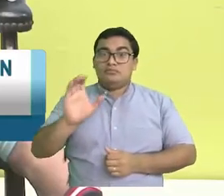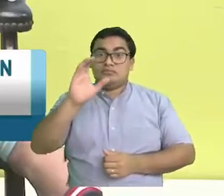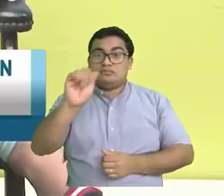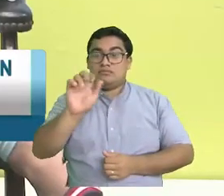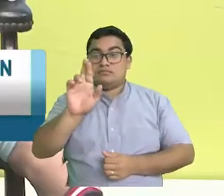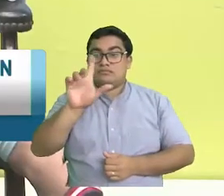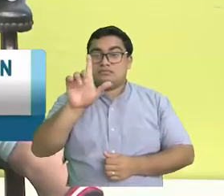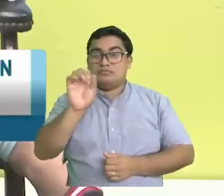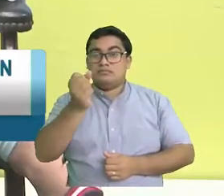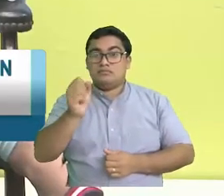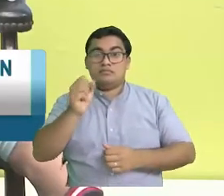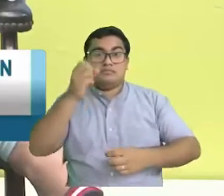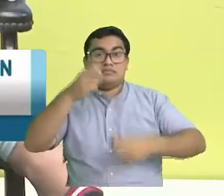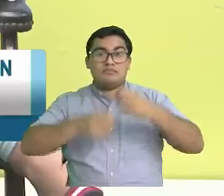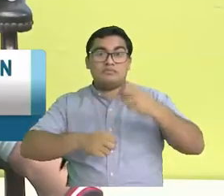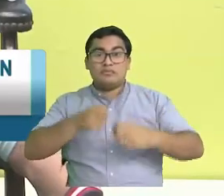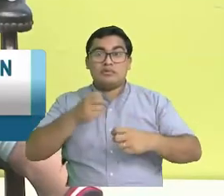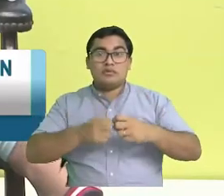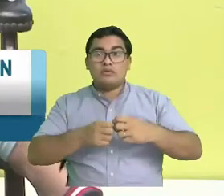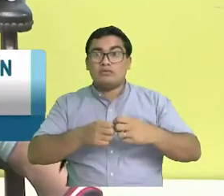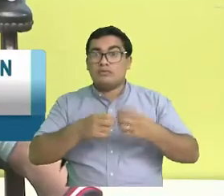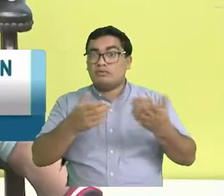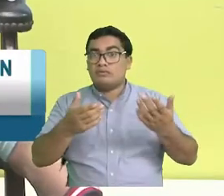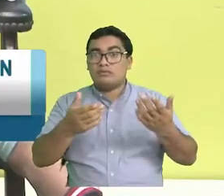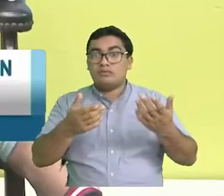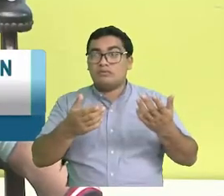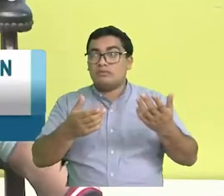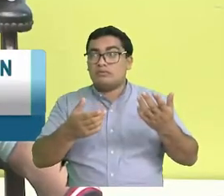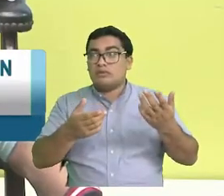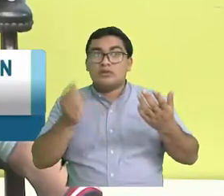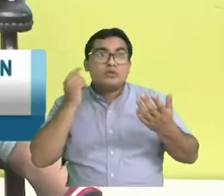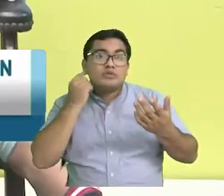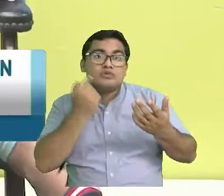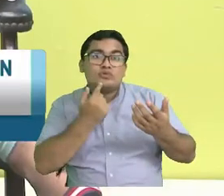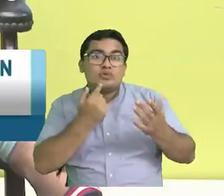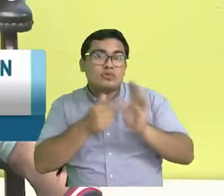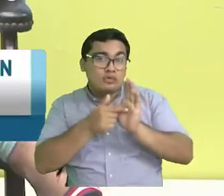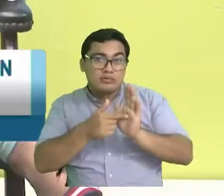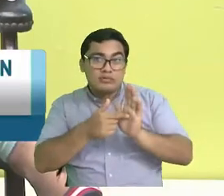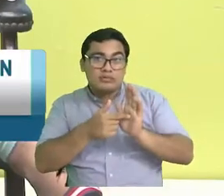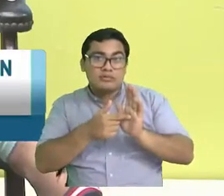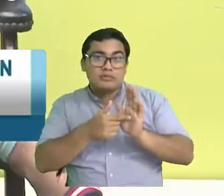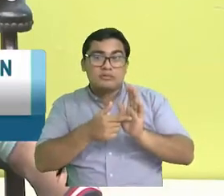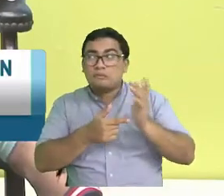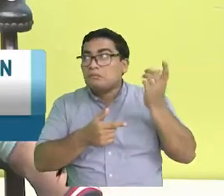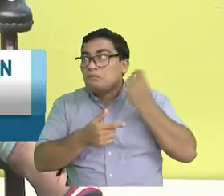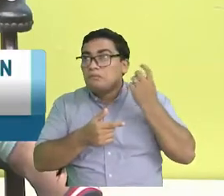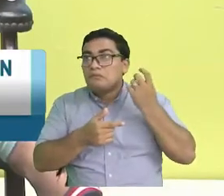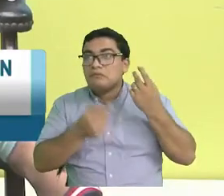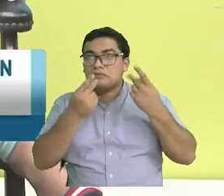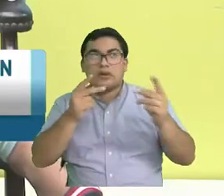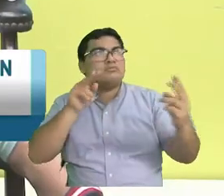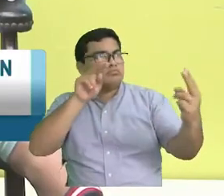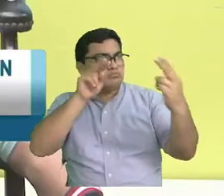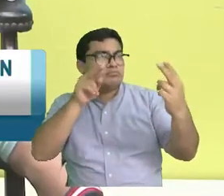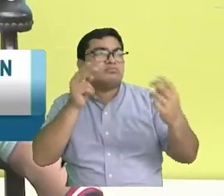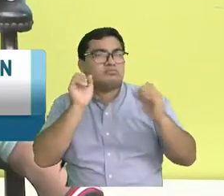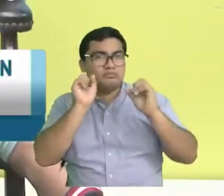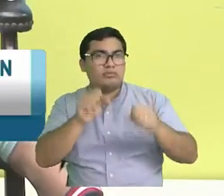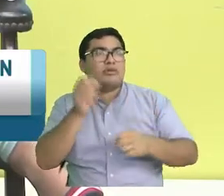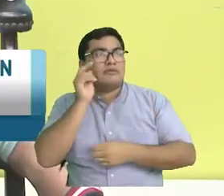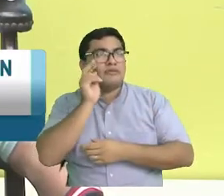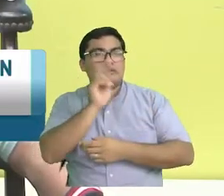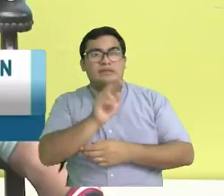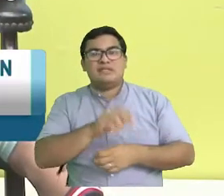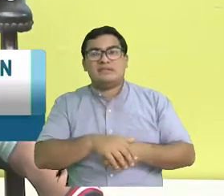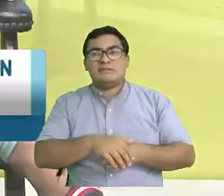de audición para poder hacer eso. Y aunque Carlos tuviera un problema de audición, Carlos podría hacer contacto visual con nosotros. Pero no es